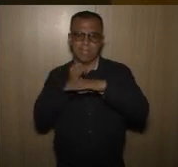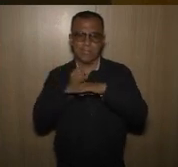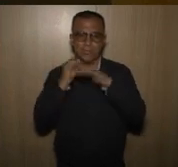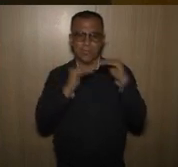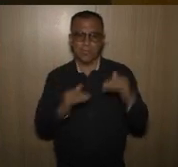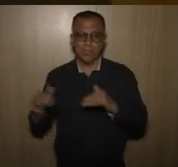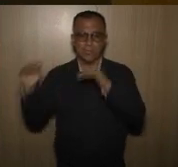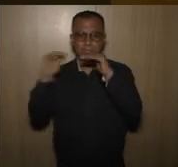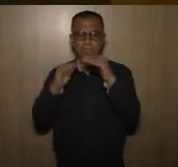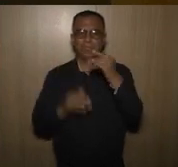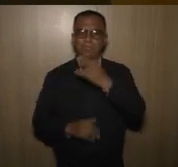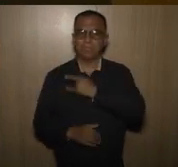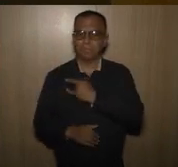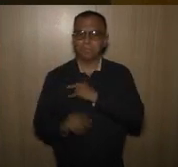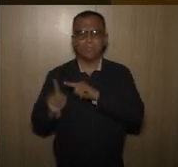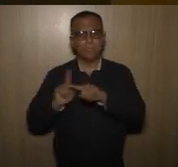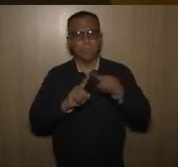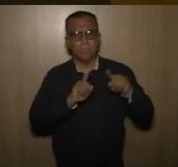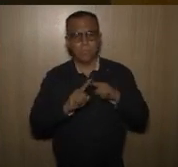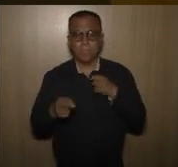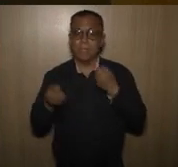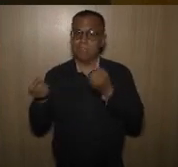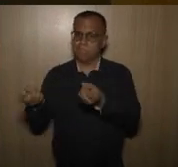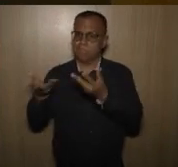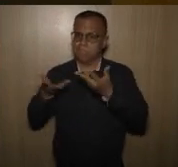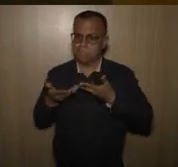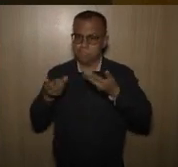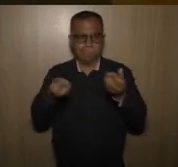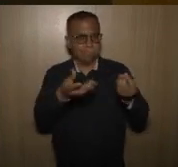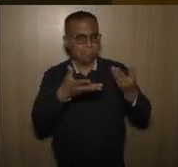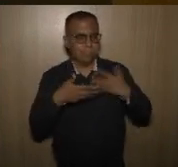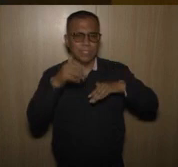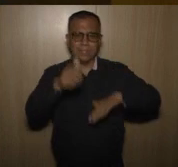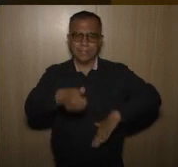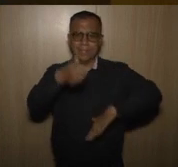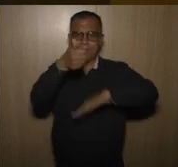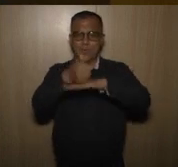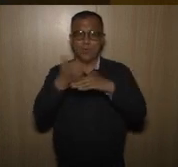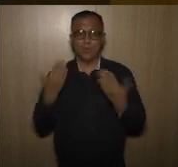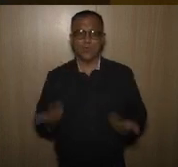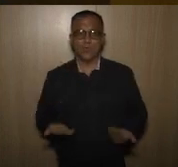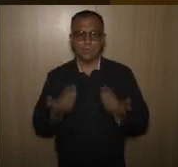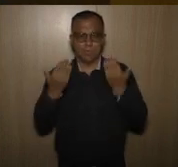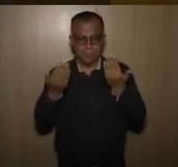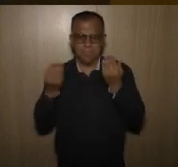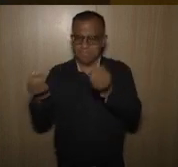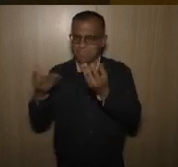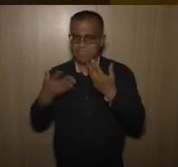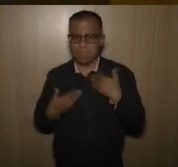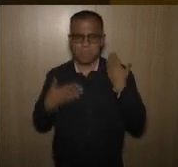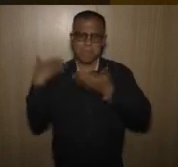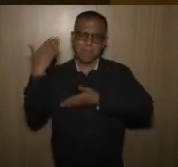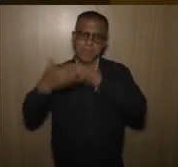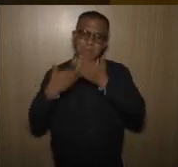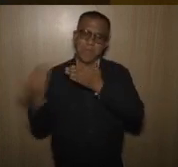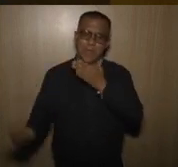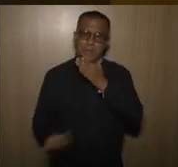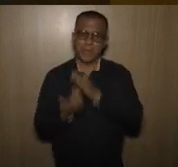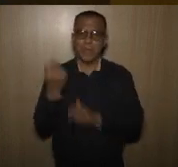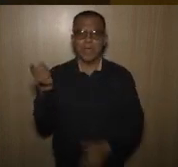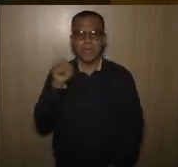superior, que con el aporte de sus directivos fueron insumos muy importantes en forma de requerimientos para este nuevo